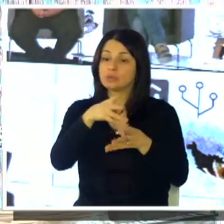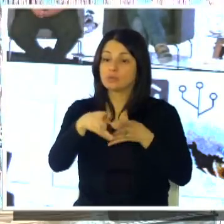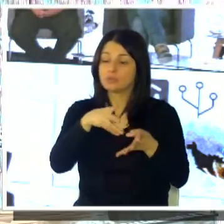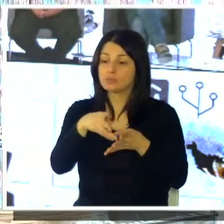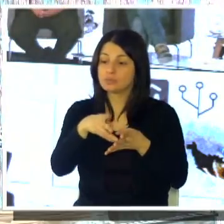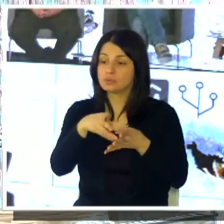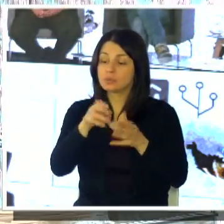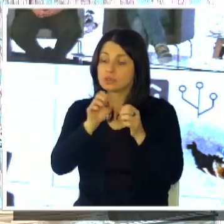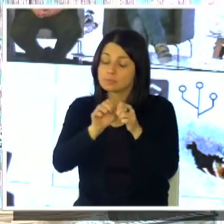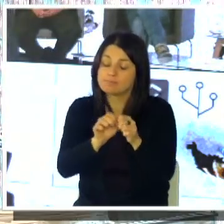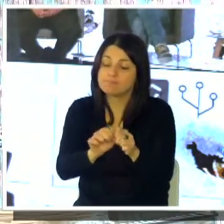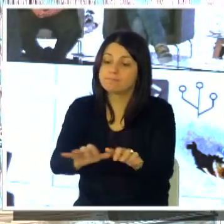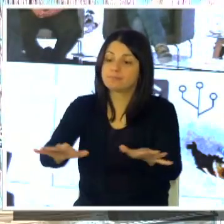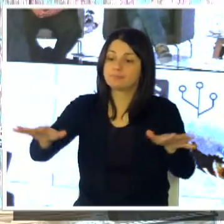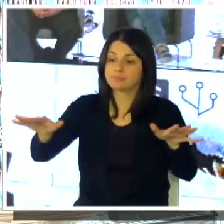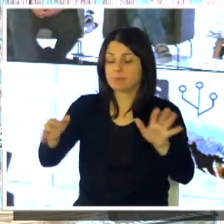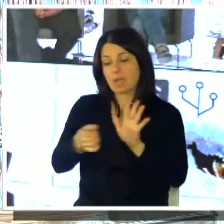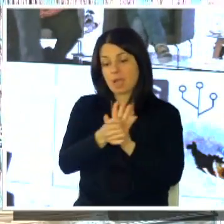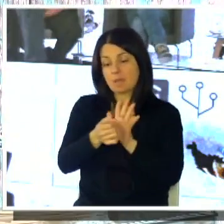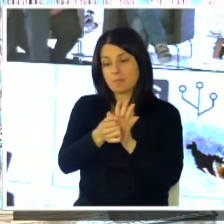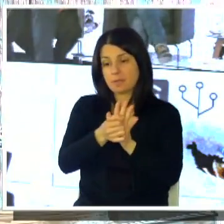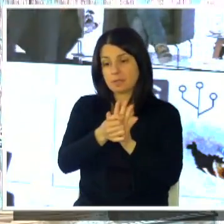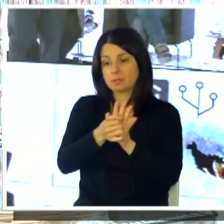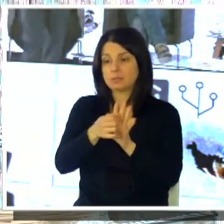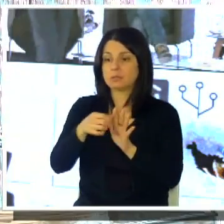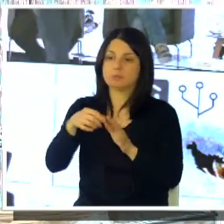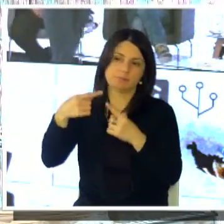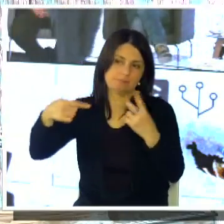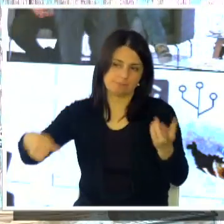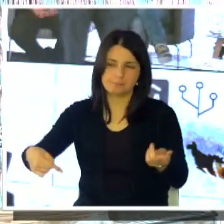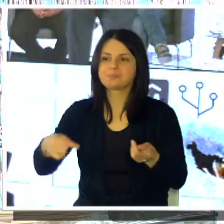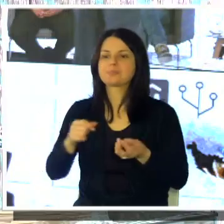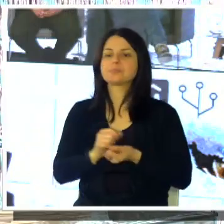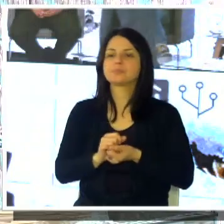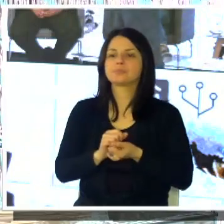estar desplegando en un application server como Websphere, Wi-Fi, etc.